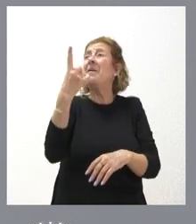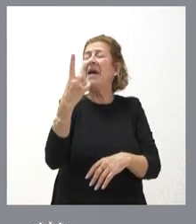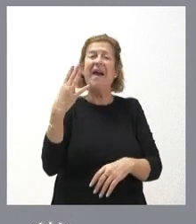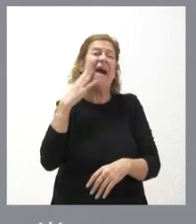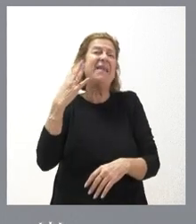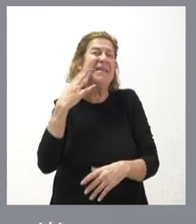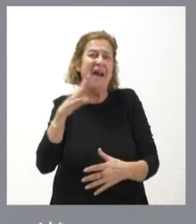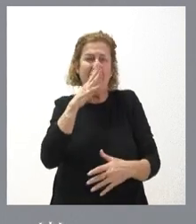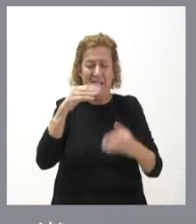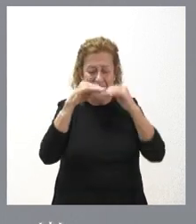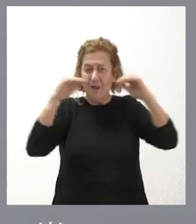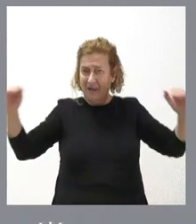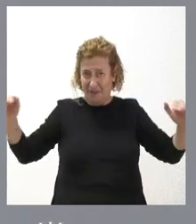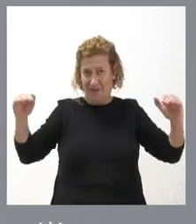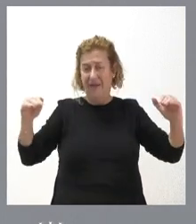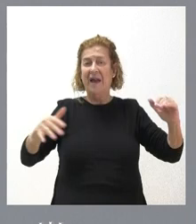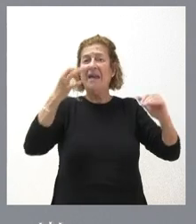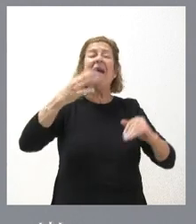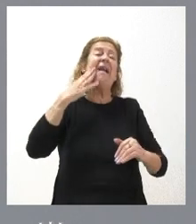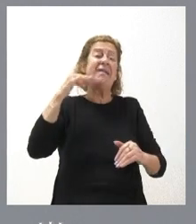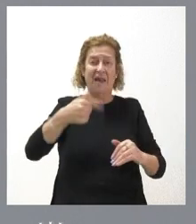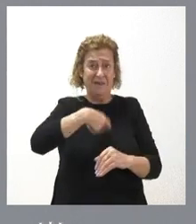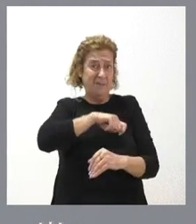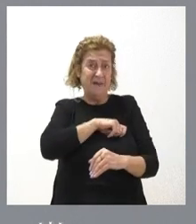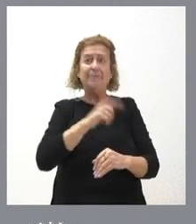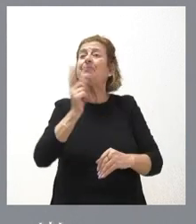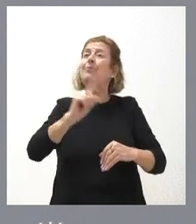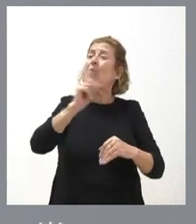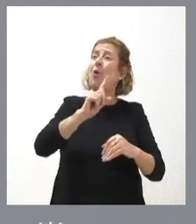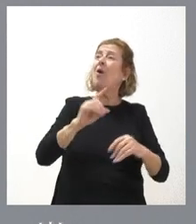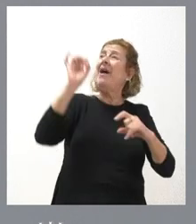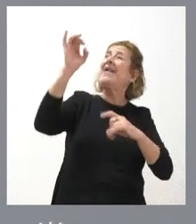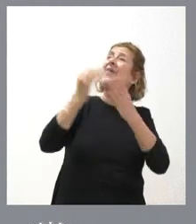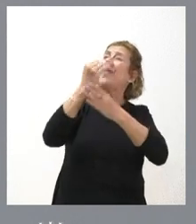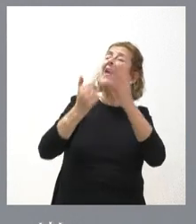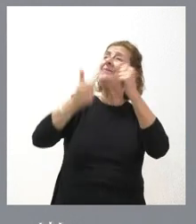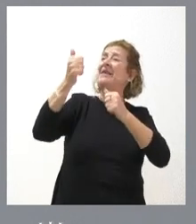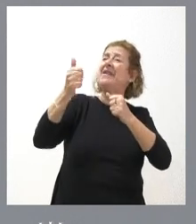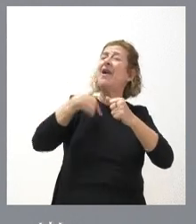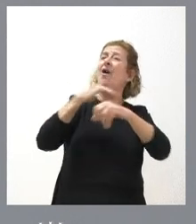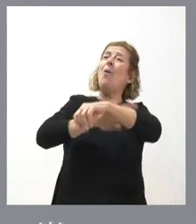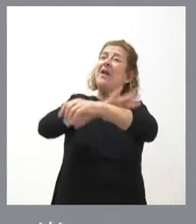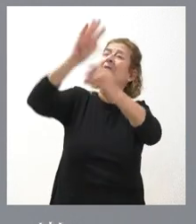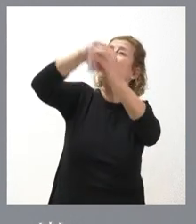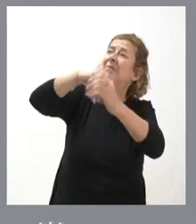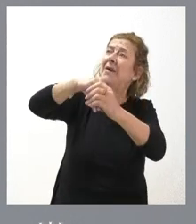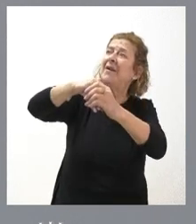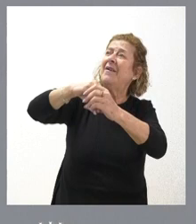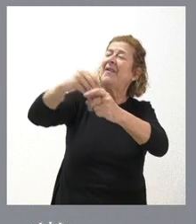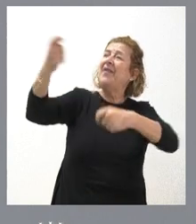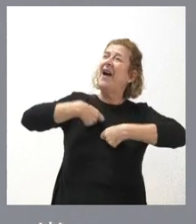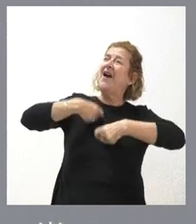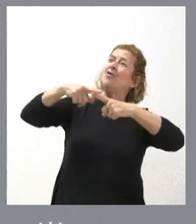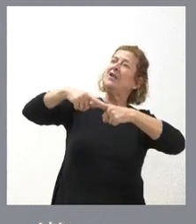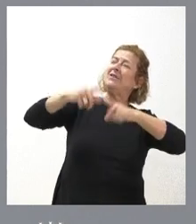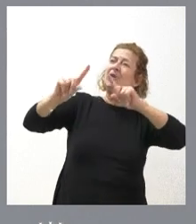España no a cambio de 15 días más de estabilidad parlamentaria poner en riesgo lo que es la